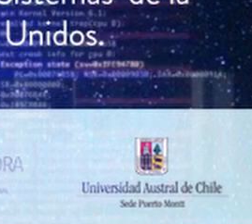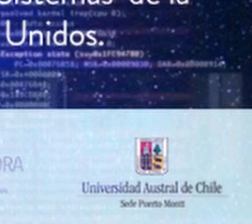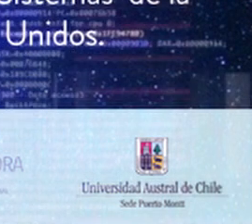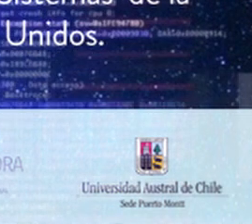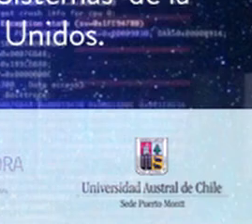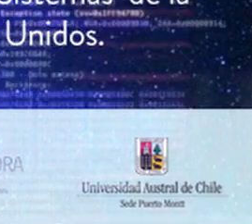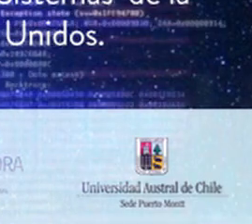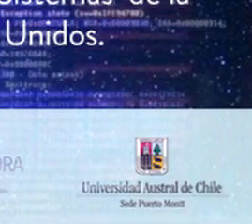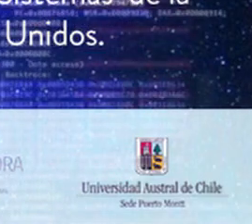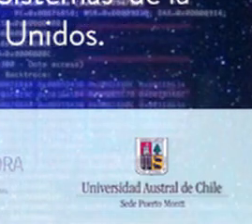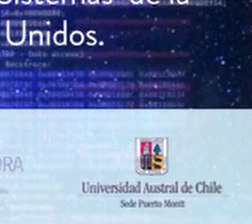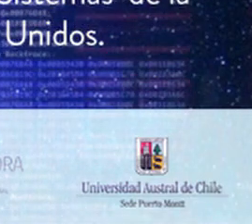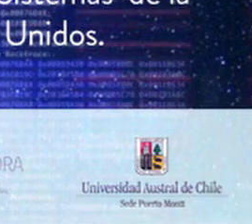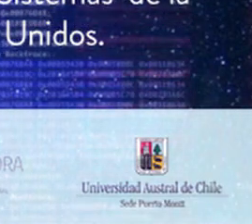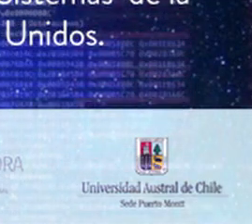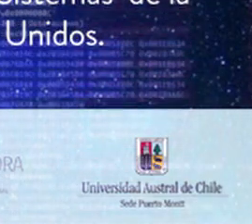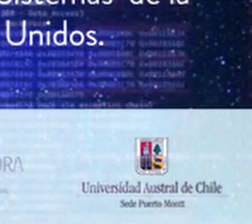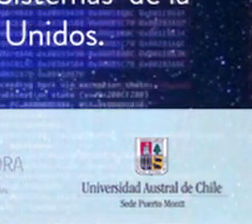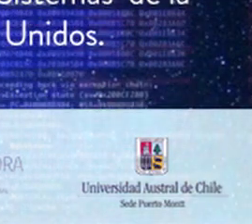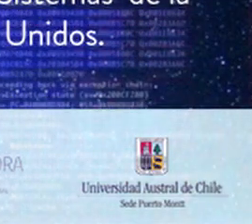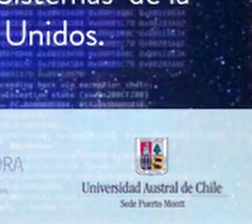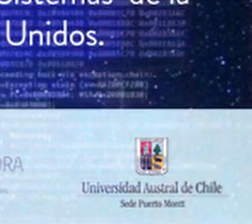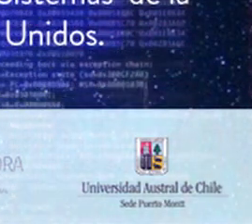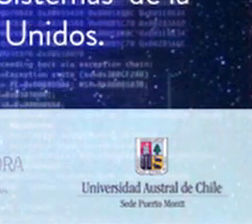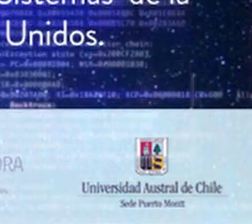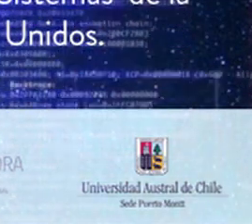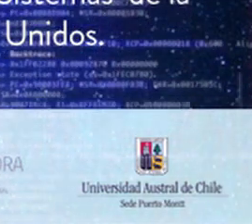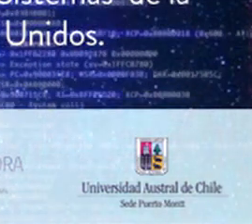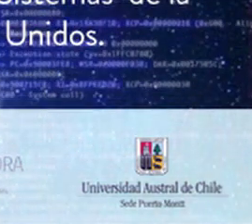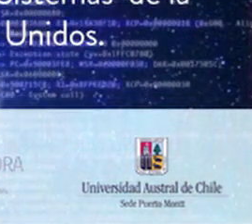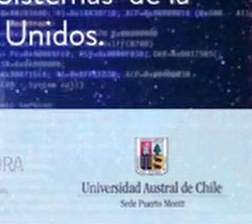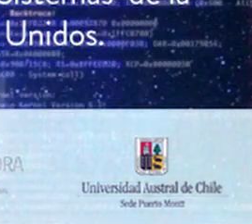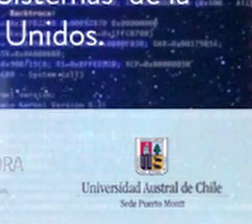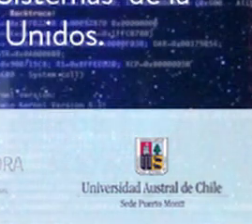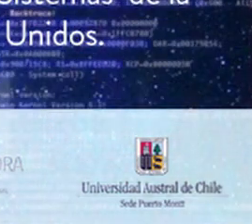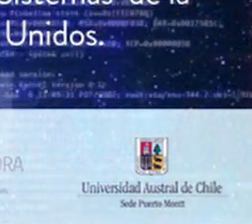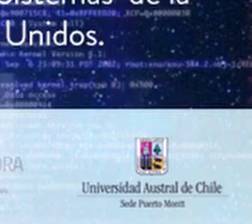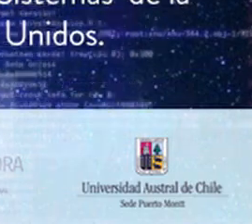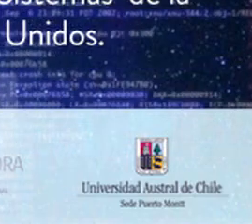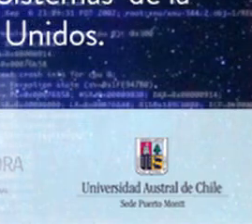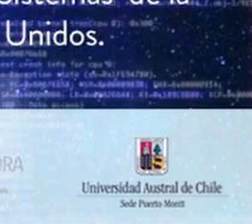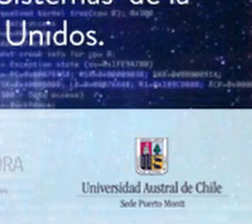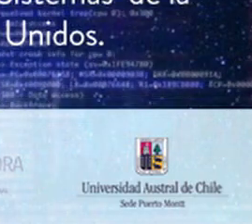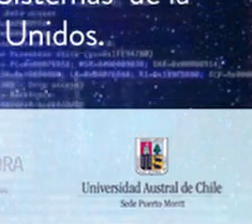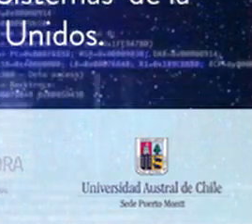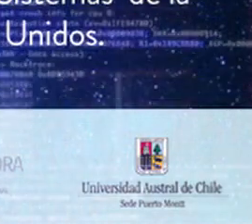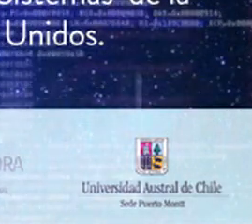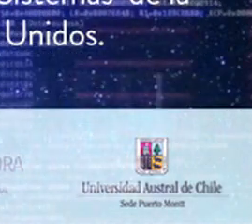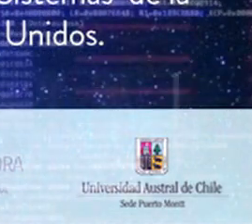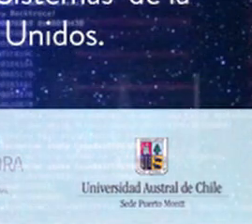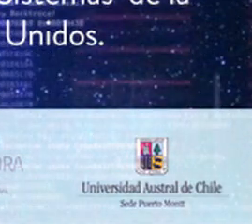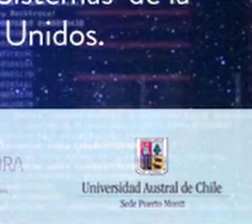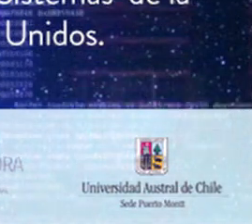Muy buenas tardes. El PAR Explora los Lagos, en conjunto con la Unidad de Extensión Científica de la Universidad Austral de Chile, sede Puerto Montt,